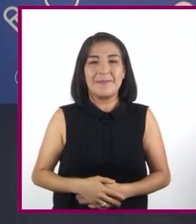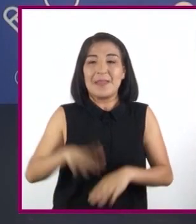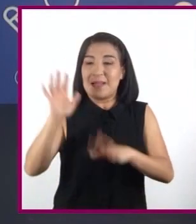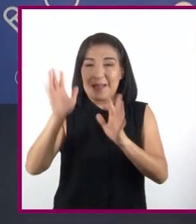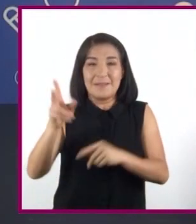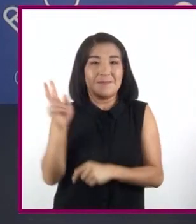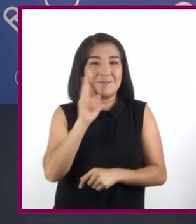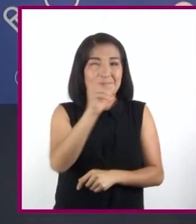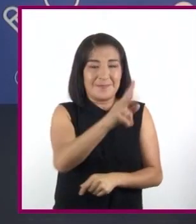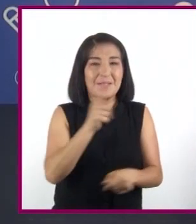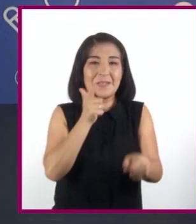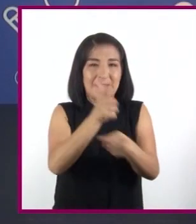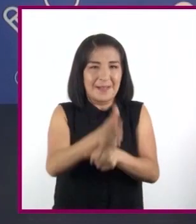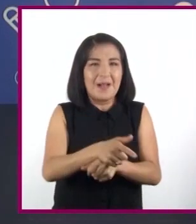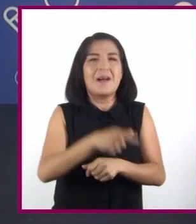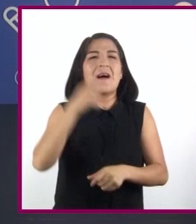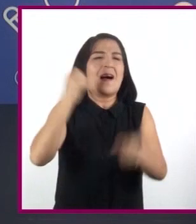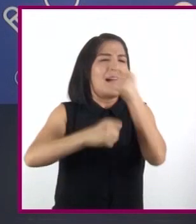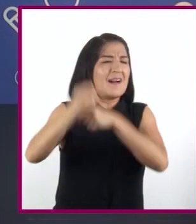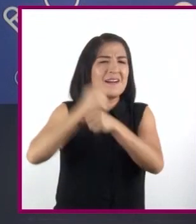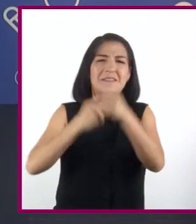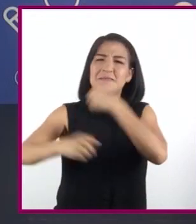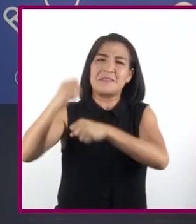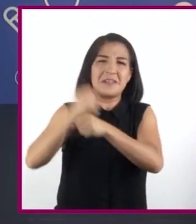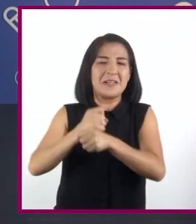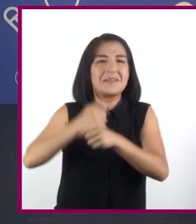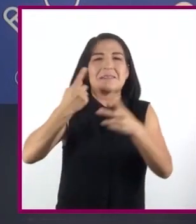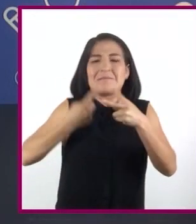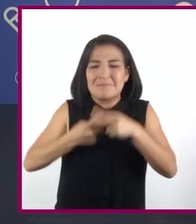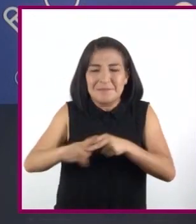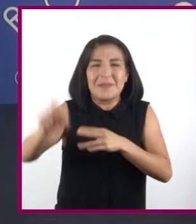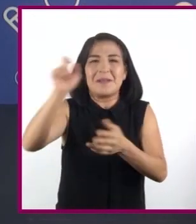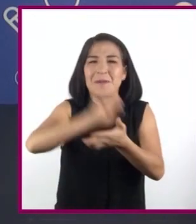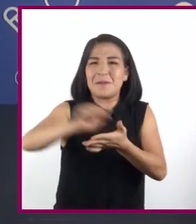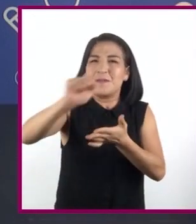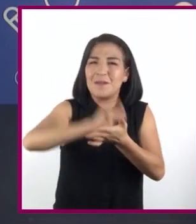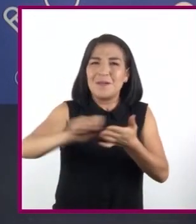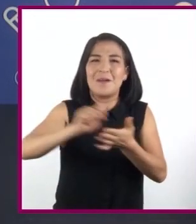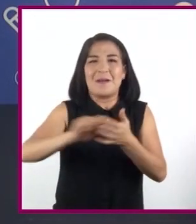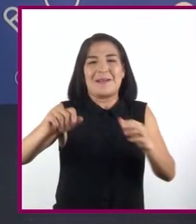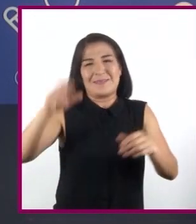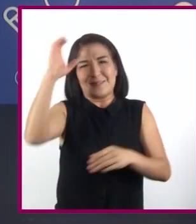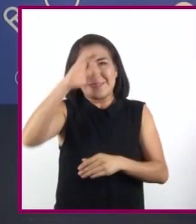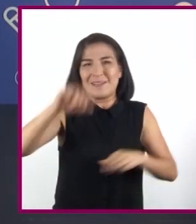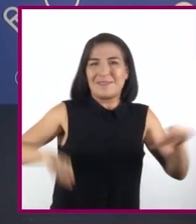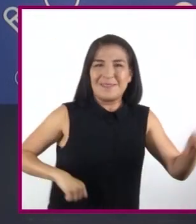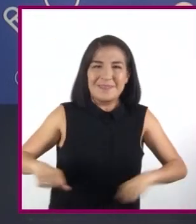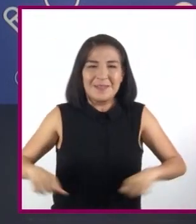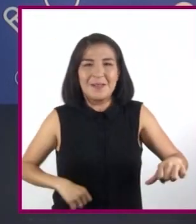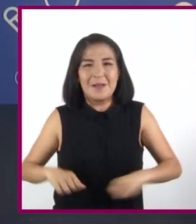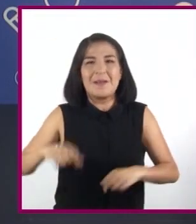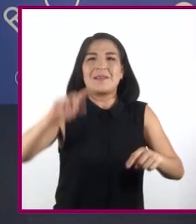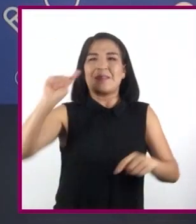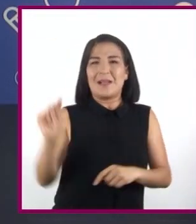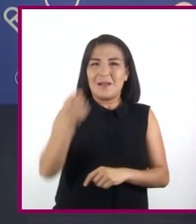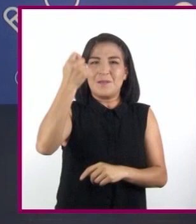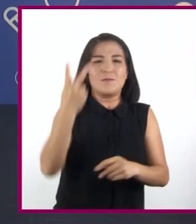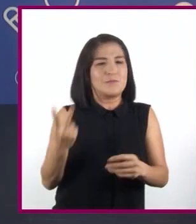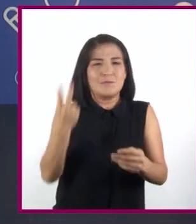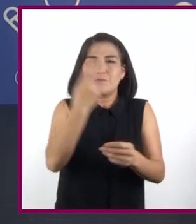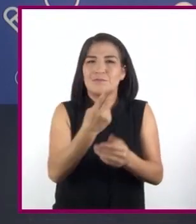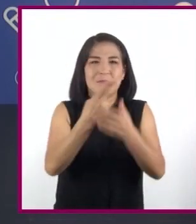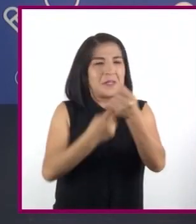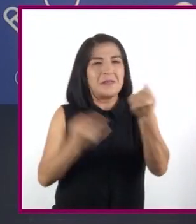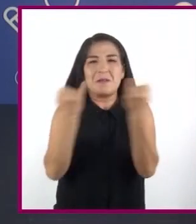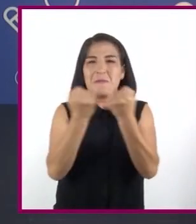dar cuenta, desde hace años que se empezaron a escribir este tipo de narraciones, la tecnología y la ciencia ficción han tenido un